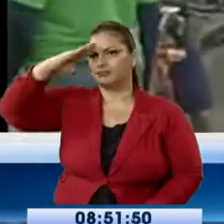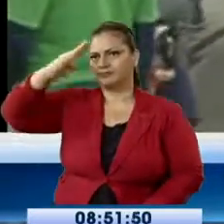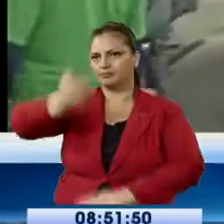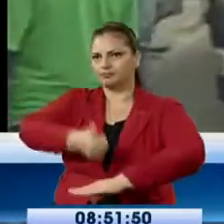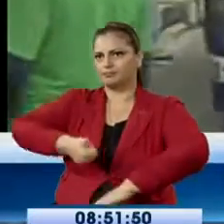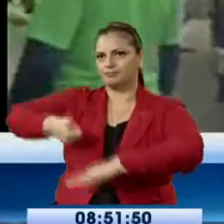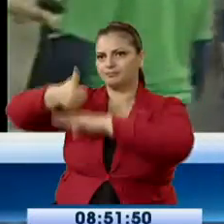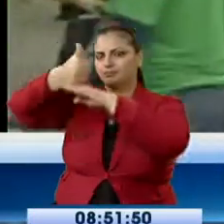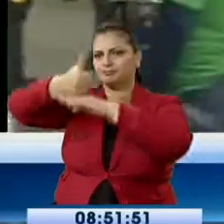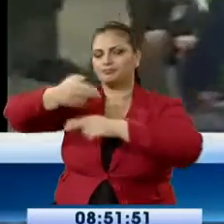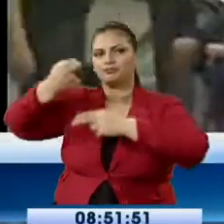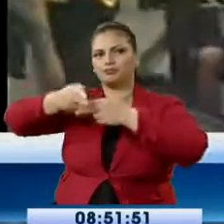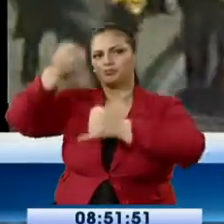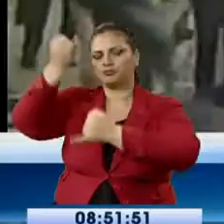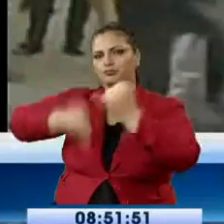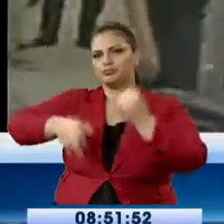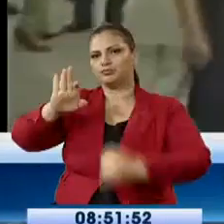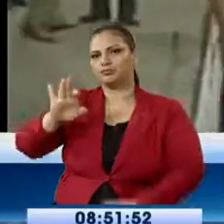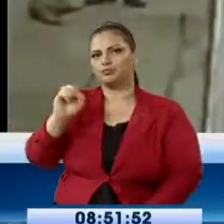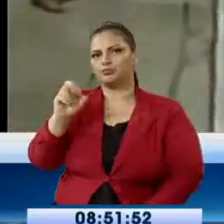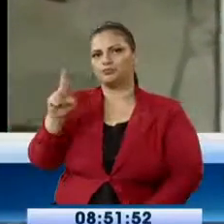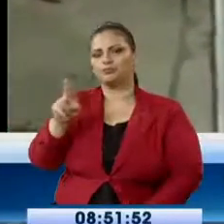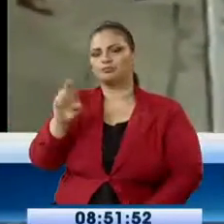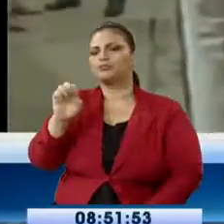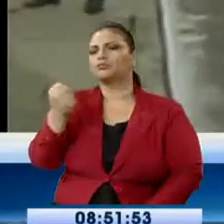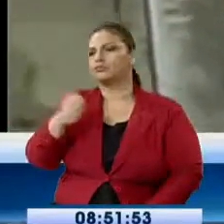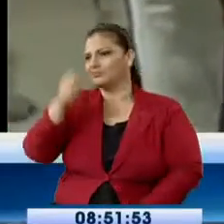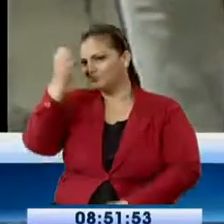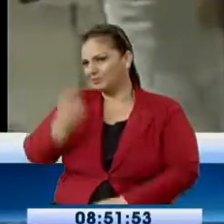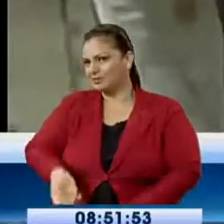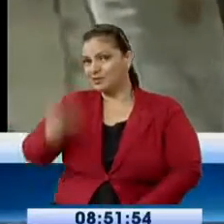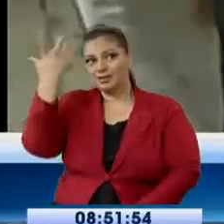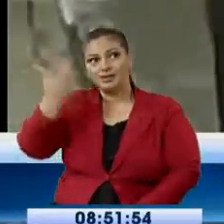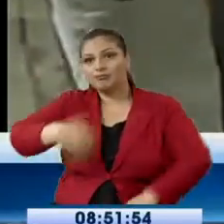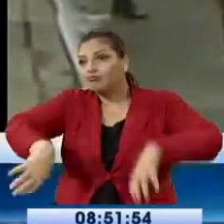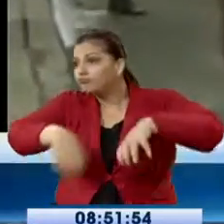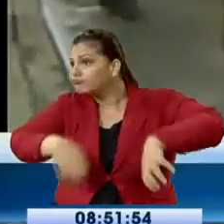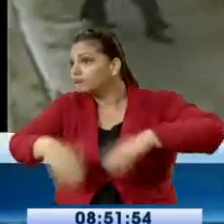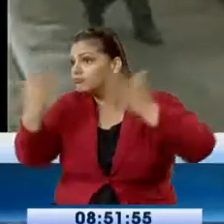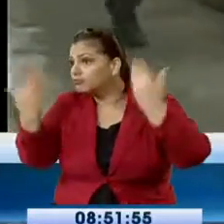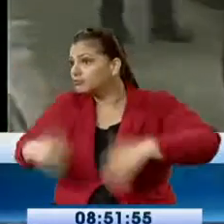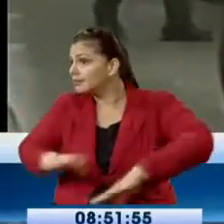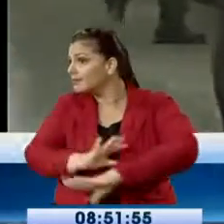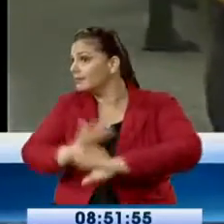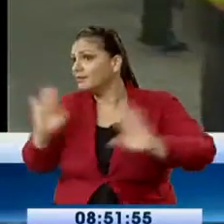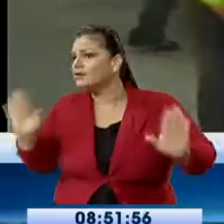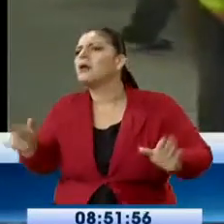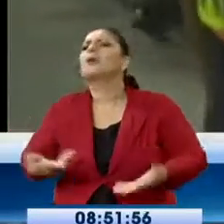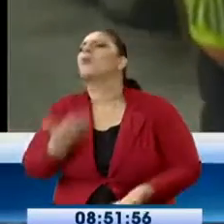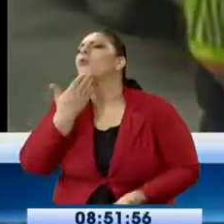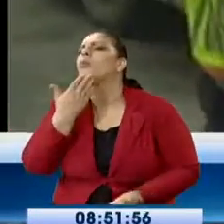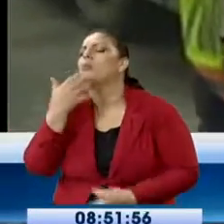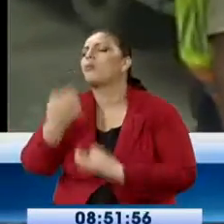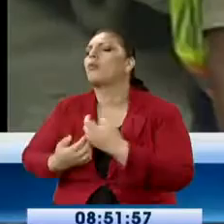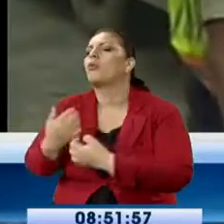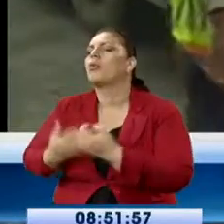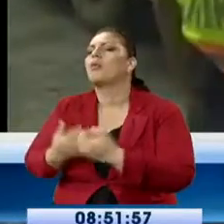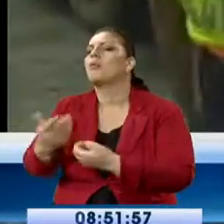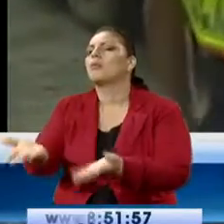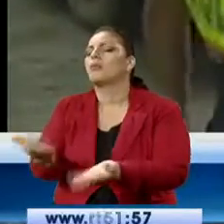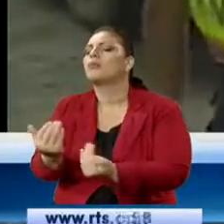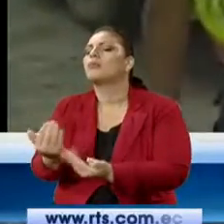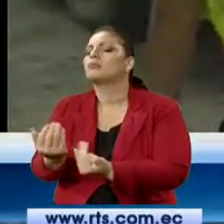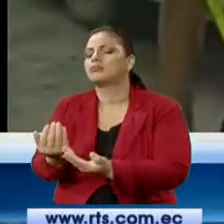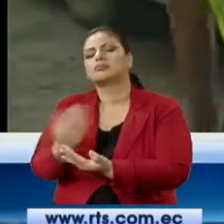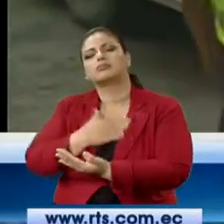desarrollado el operativo. Coronel, buenos días, ya finalizando de pronto el operativo. Sí. ¿Cómo, qué novedades ha encontrado? Afortunadamente creo que no ha habido sobresaltos